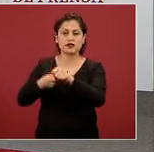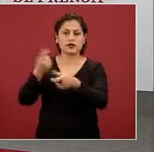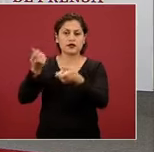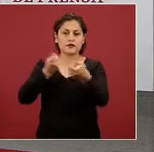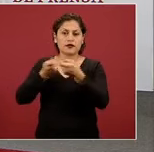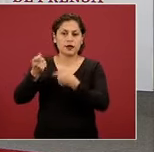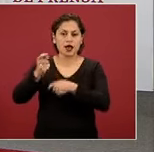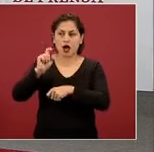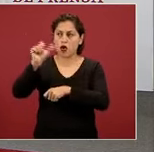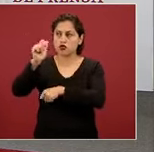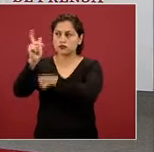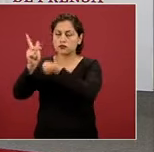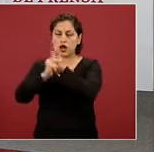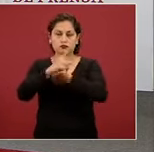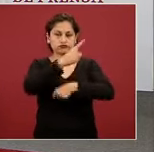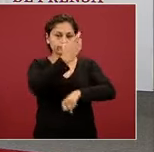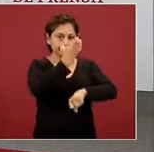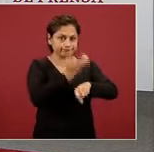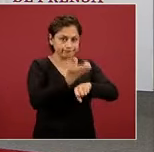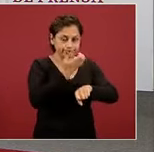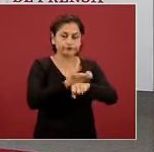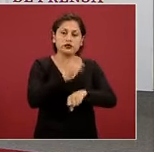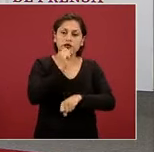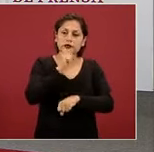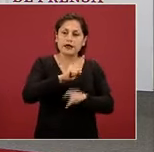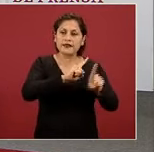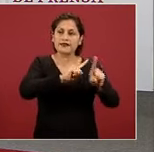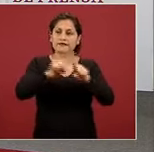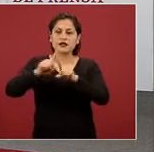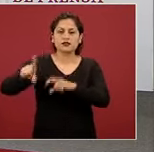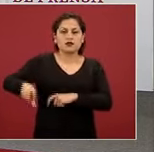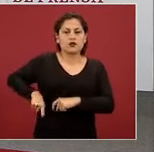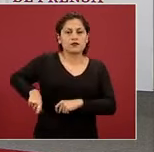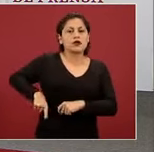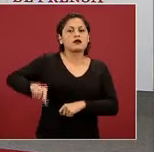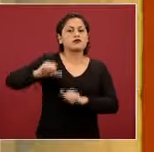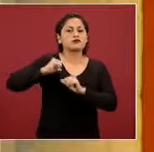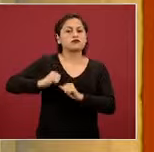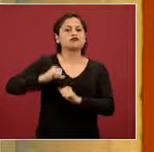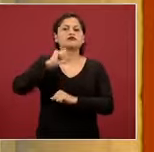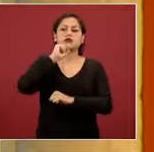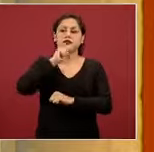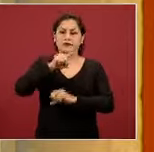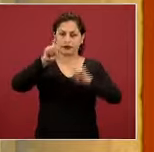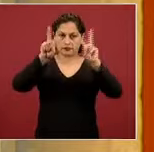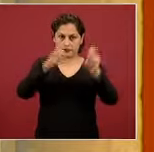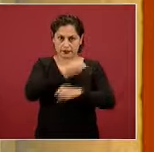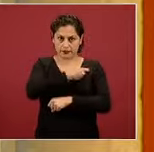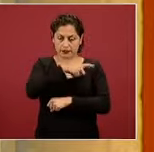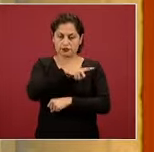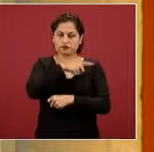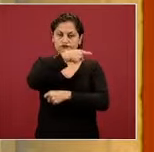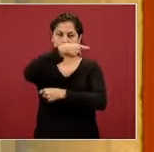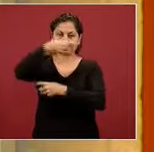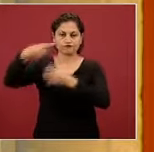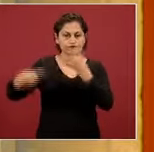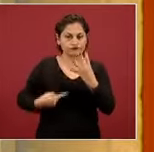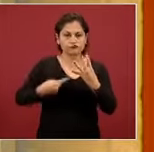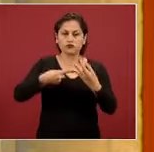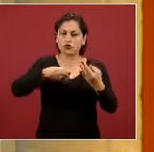Estados Unidos y varias agencias gubernamentales de salud pública. Existe una